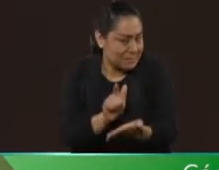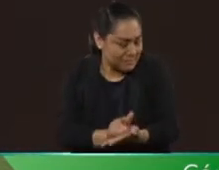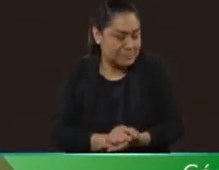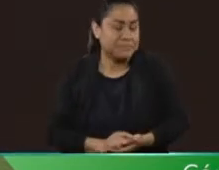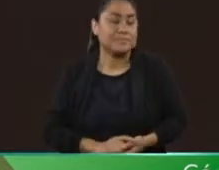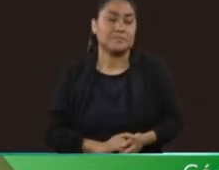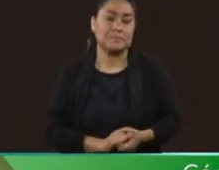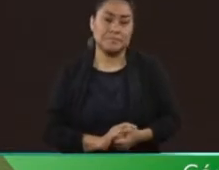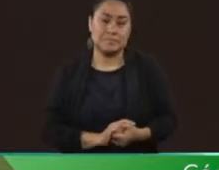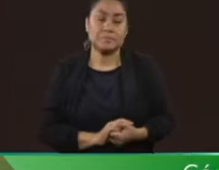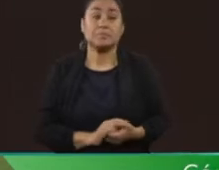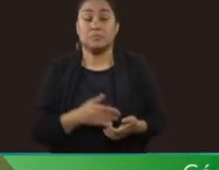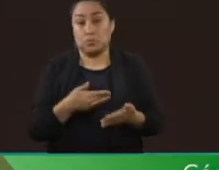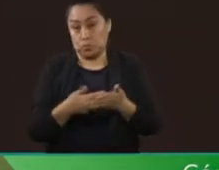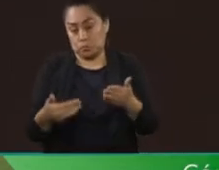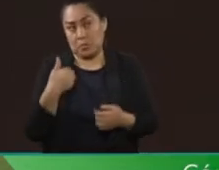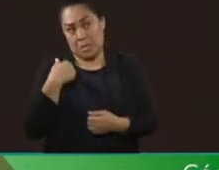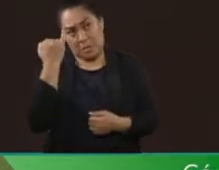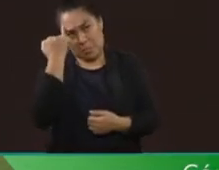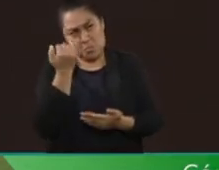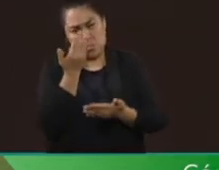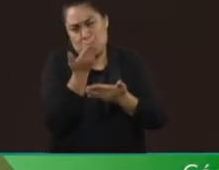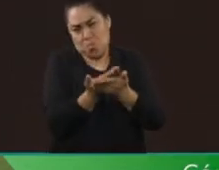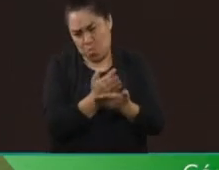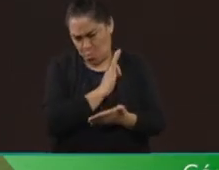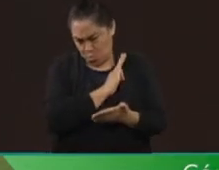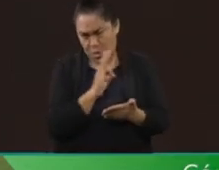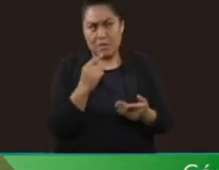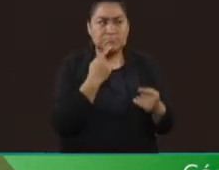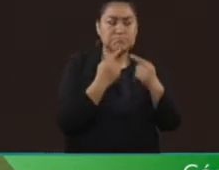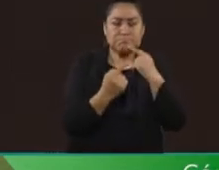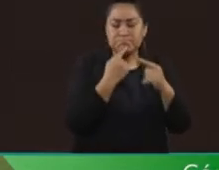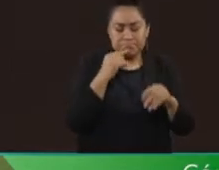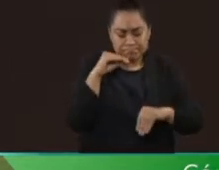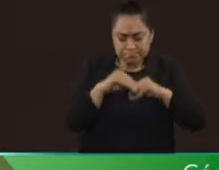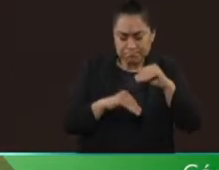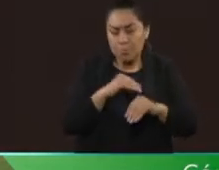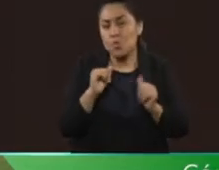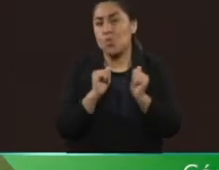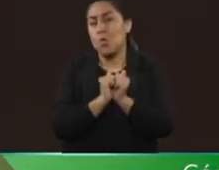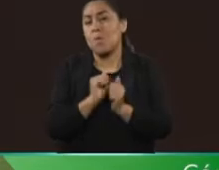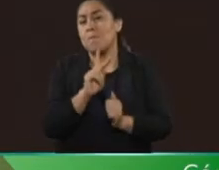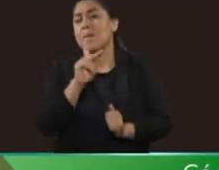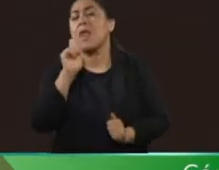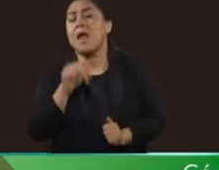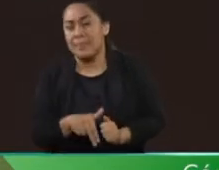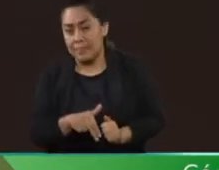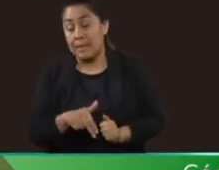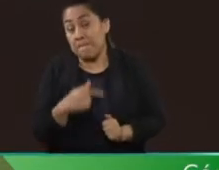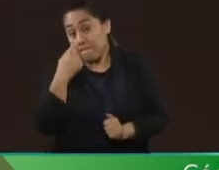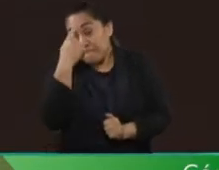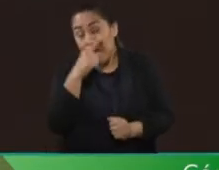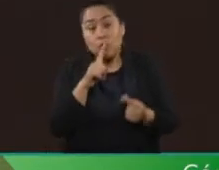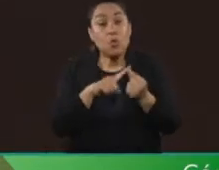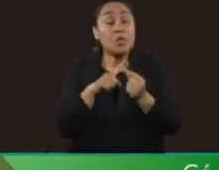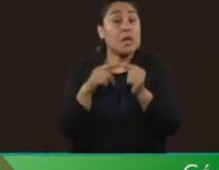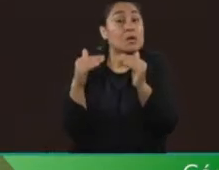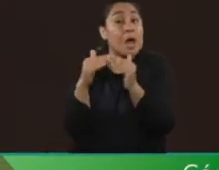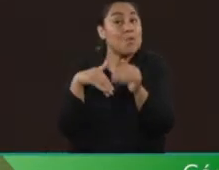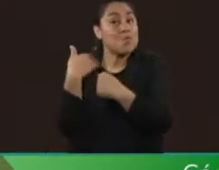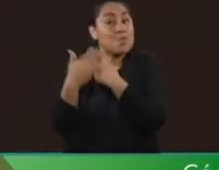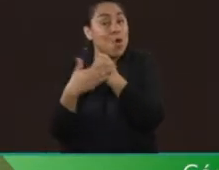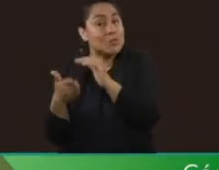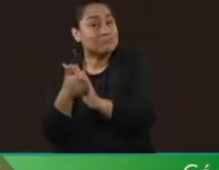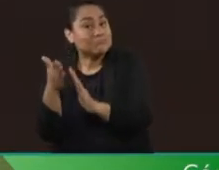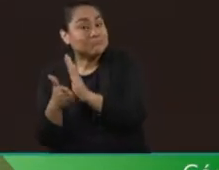particular proponemos que se incluyan procesos de coordinación y planeación a fin de que la ubicación de las viviendas